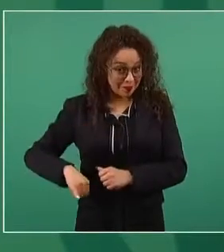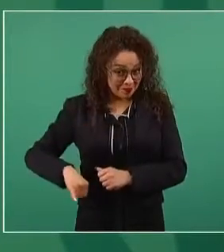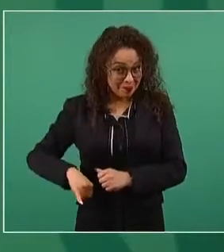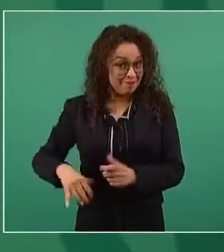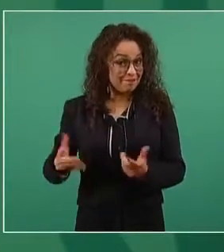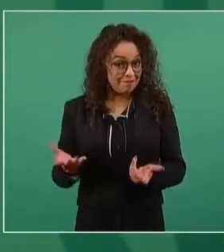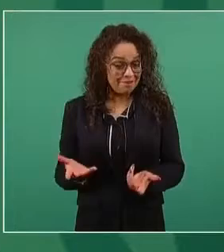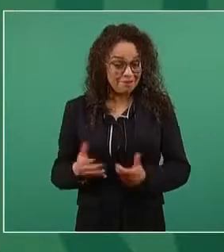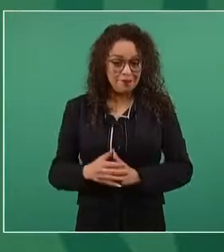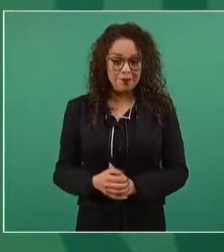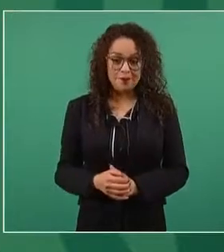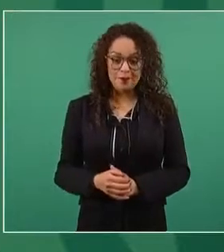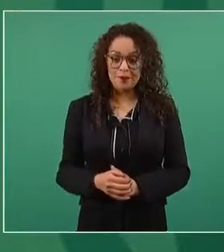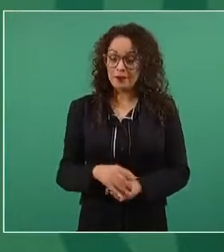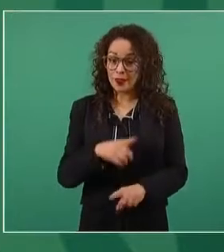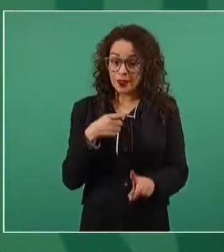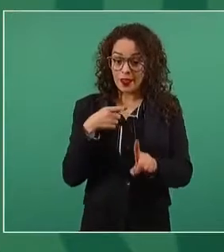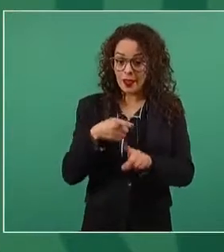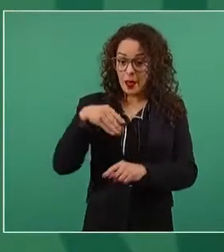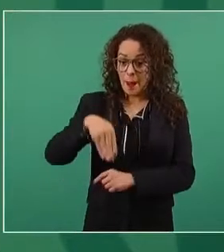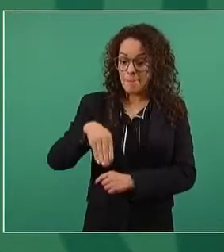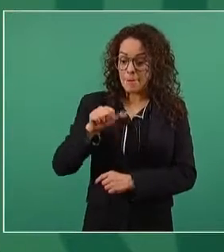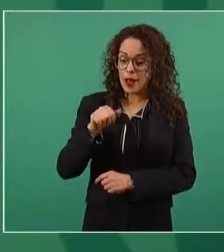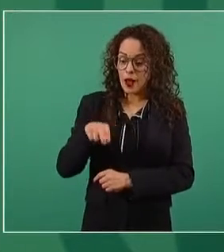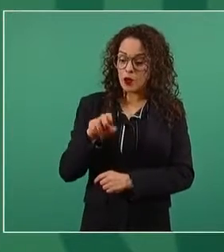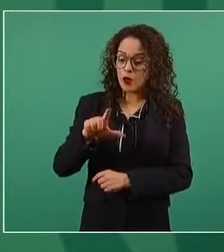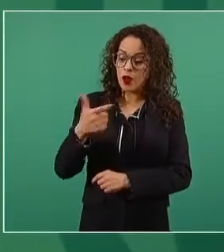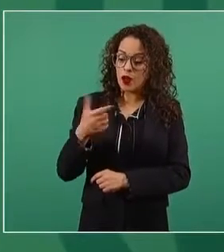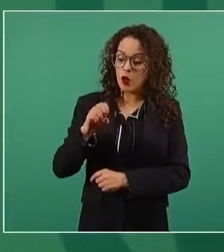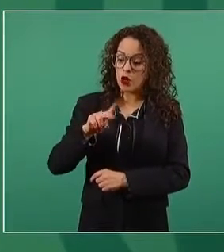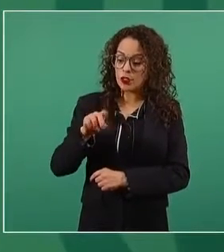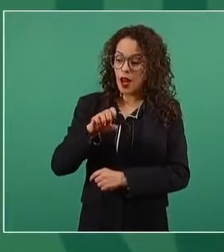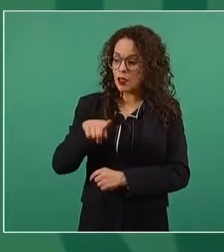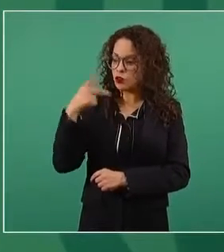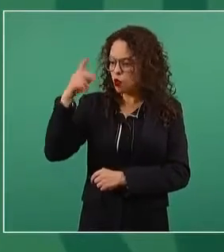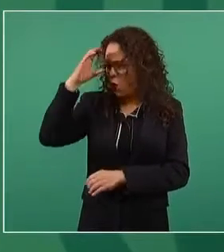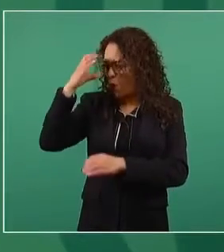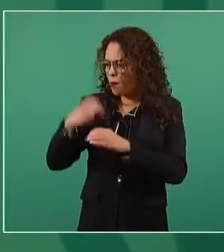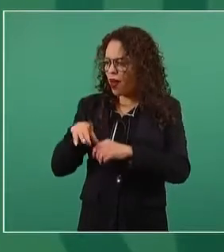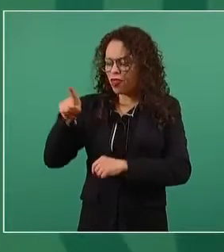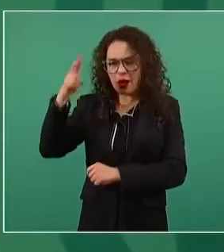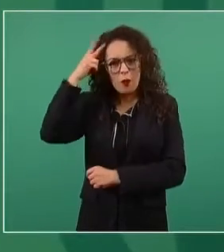Y Manuel González, compadre de Porfirio Díaz,